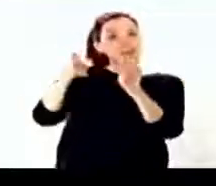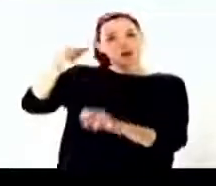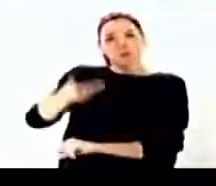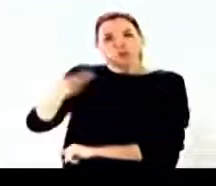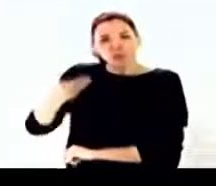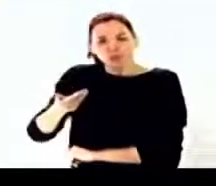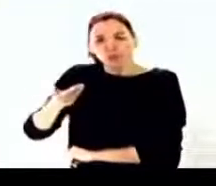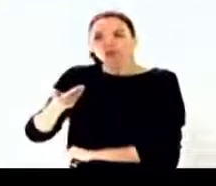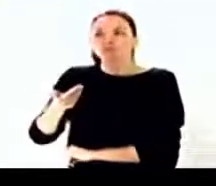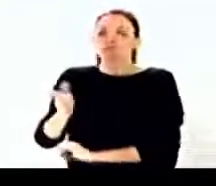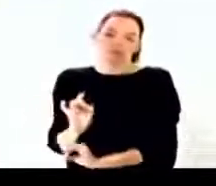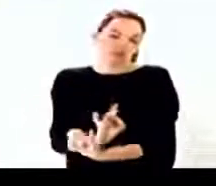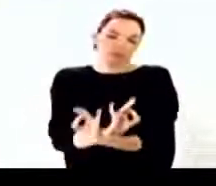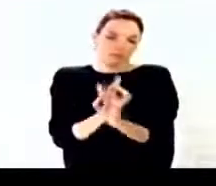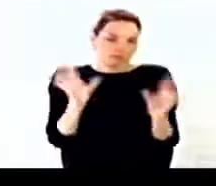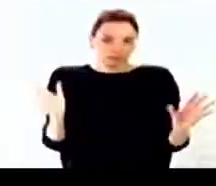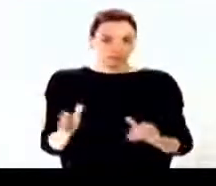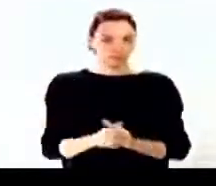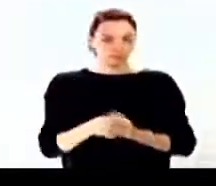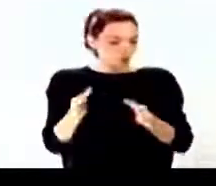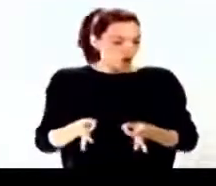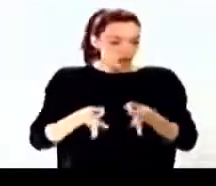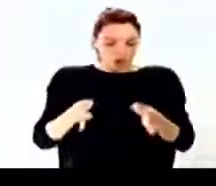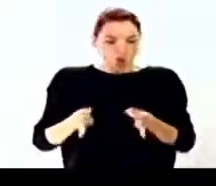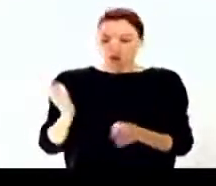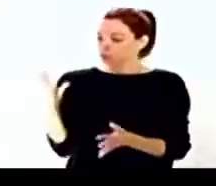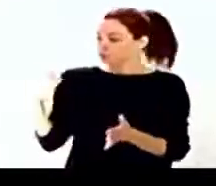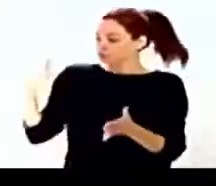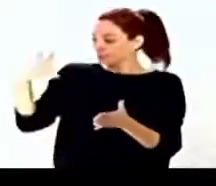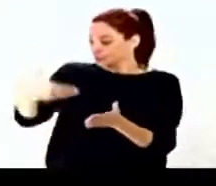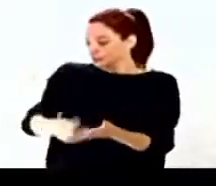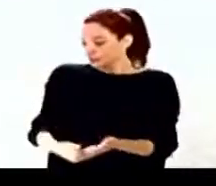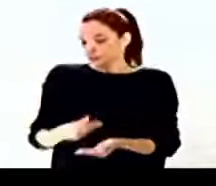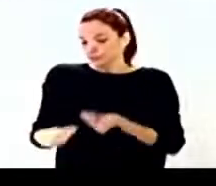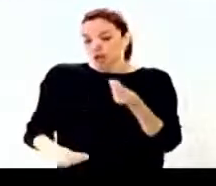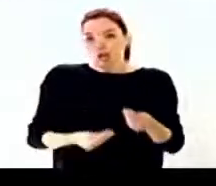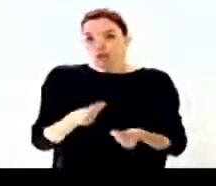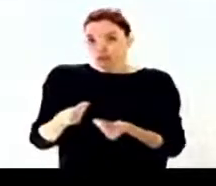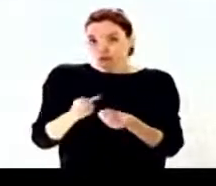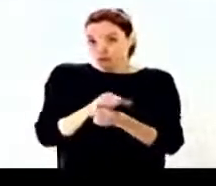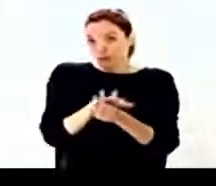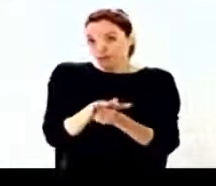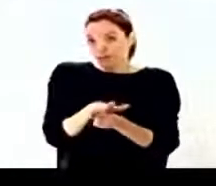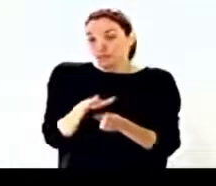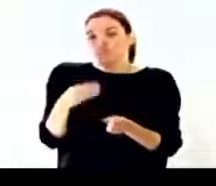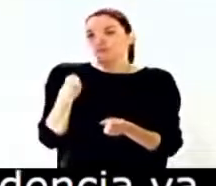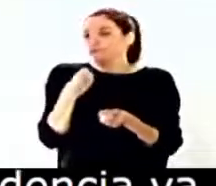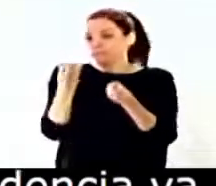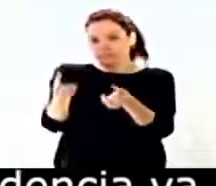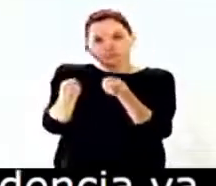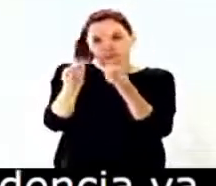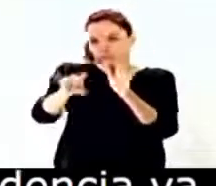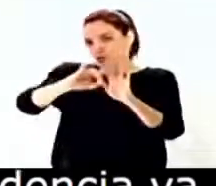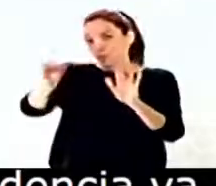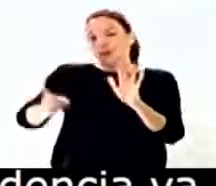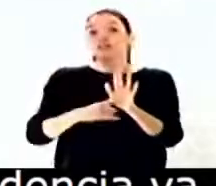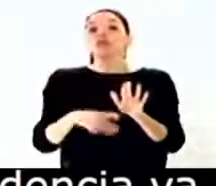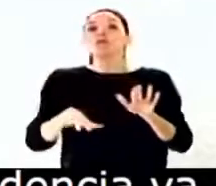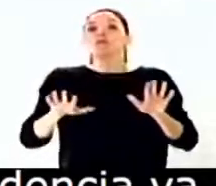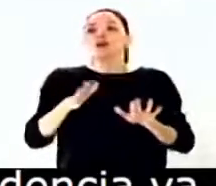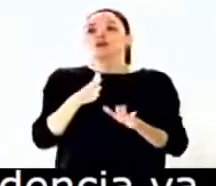vais a estar, como no puede ser de otra manera y como siempre se ha hecho a lo largo de esta pandemia, totalmente informados. Pero no